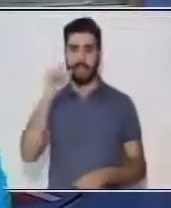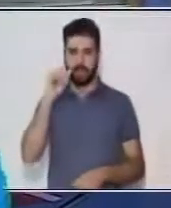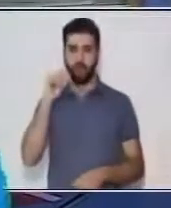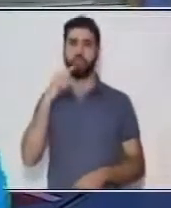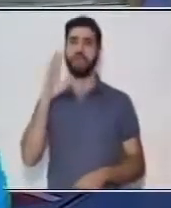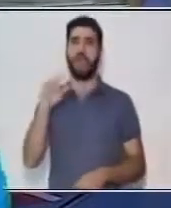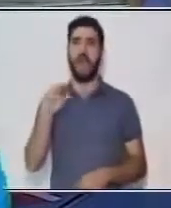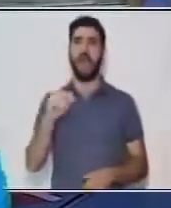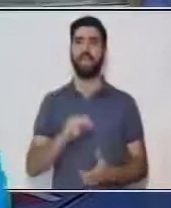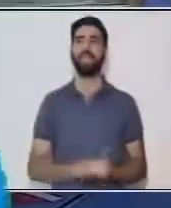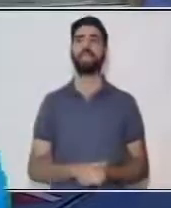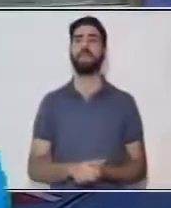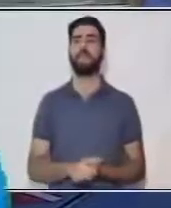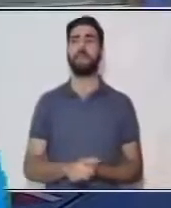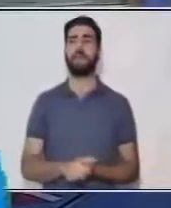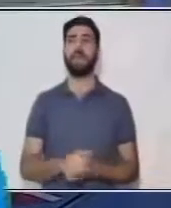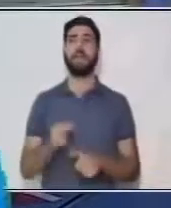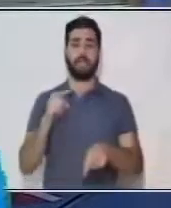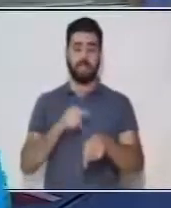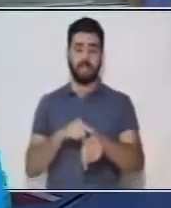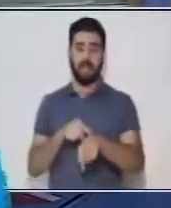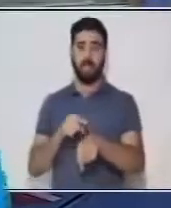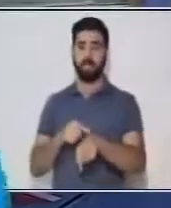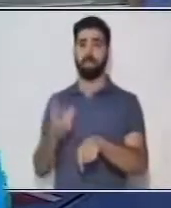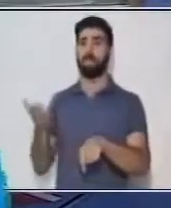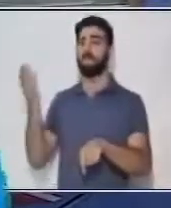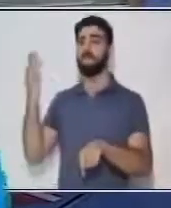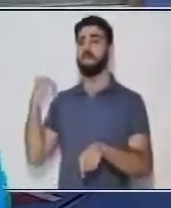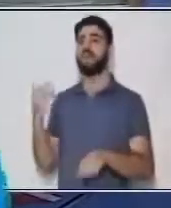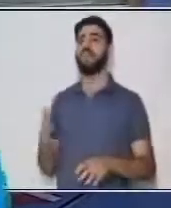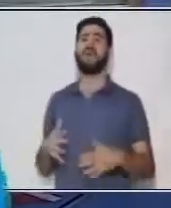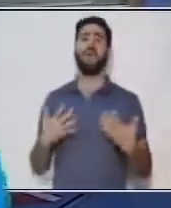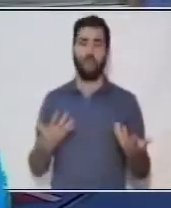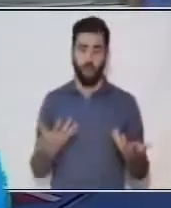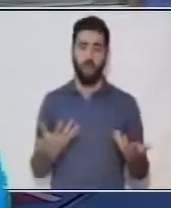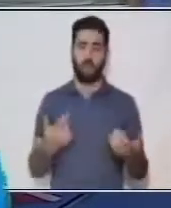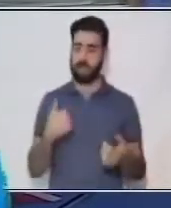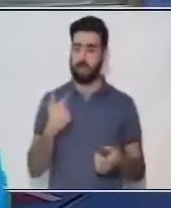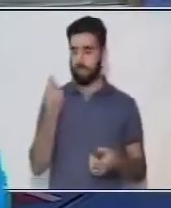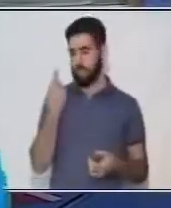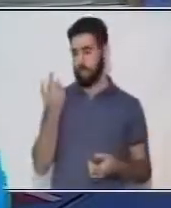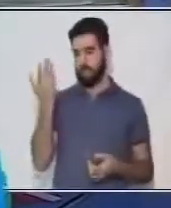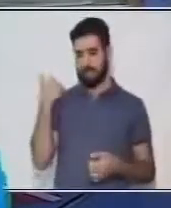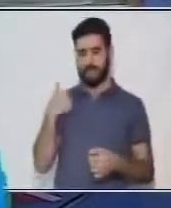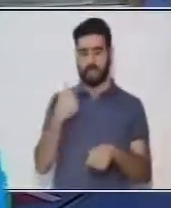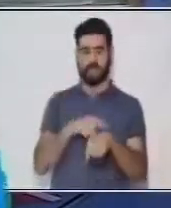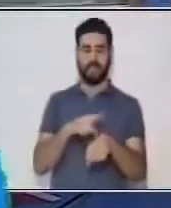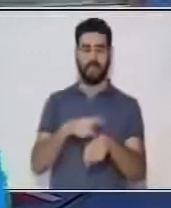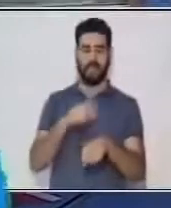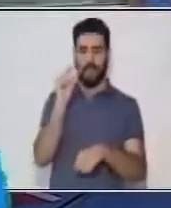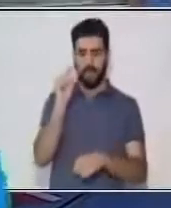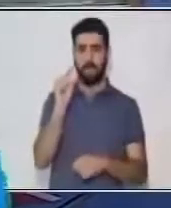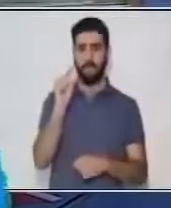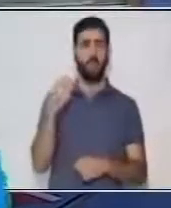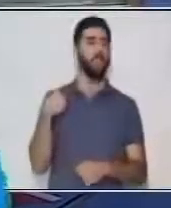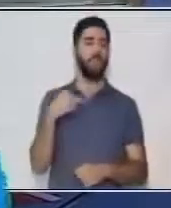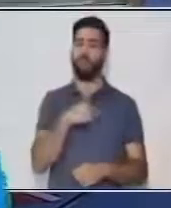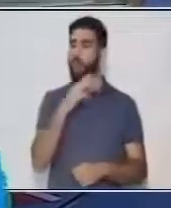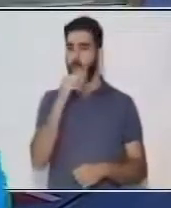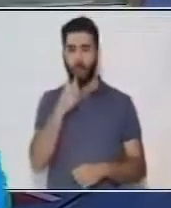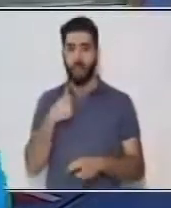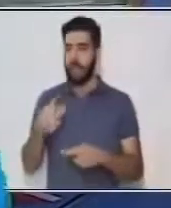¿sí? En tiempo pasado es lo que hicimos hace un momento. Recordemos que el tiempo no podemos regresar en